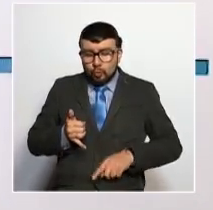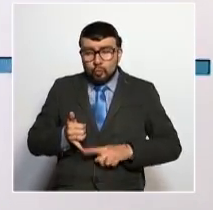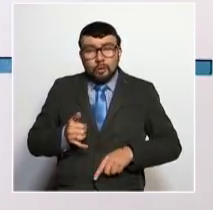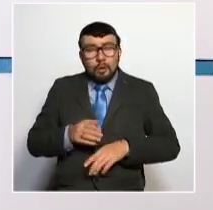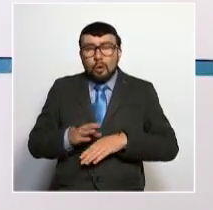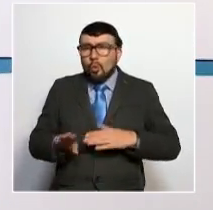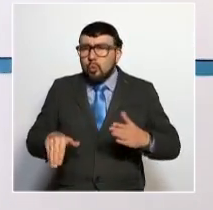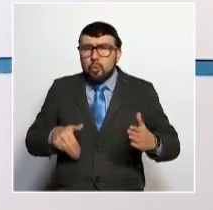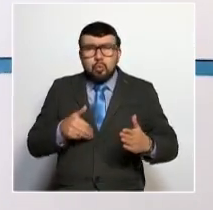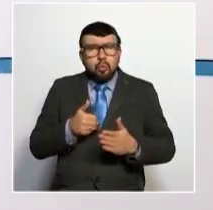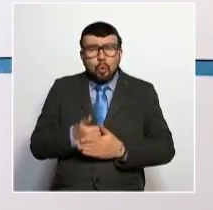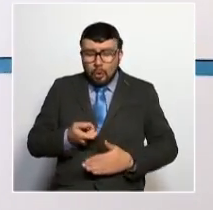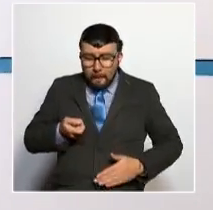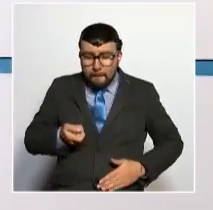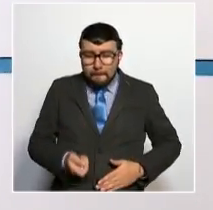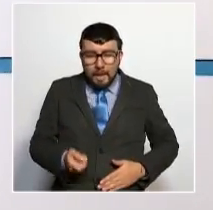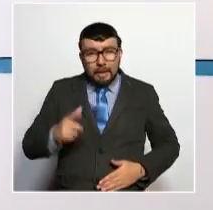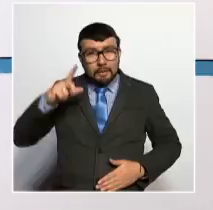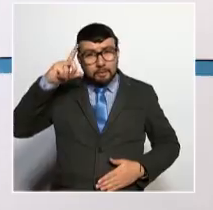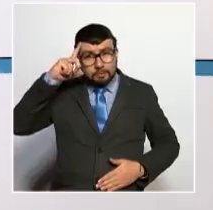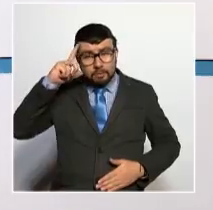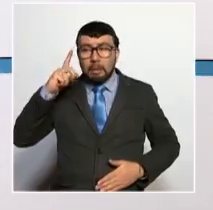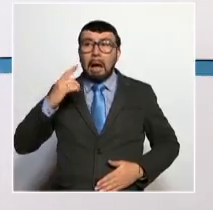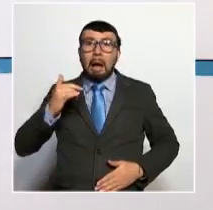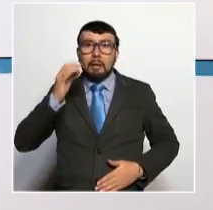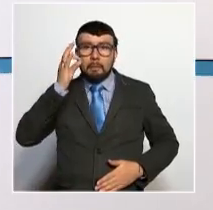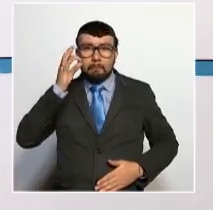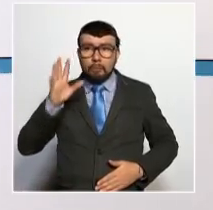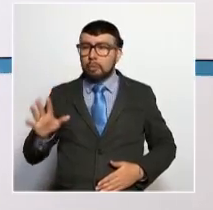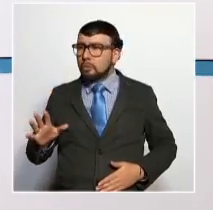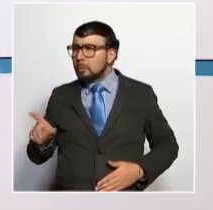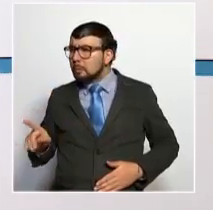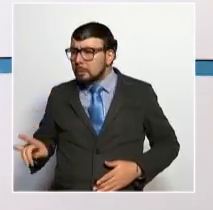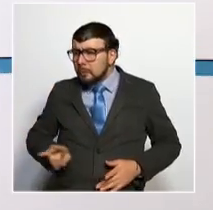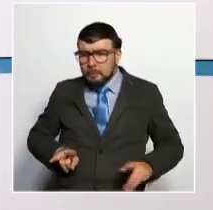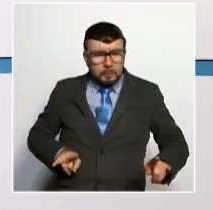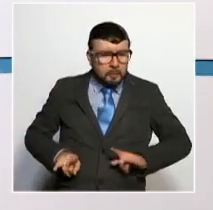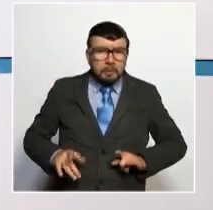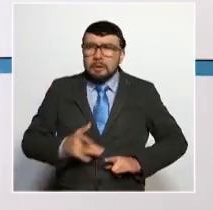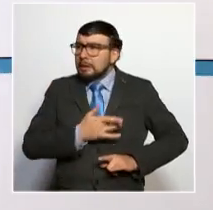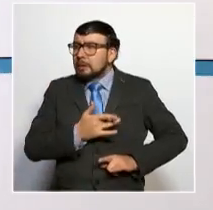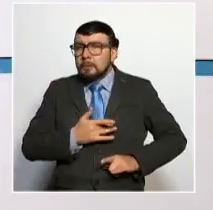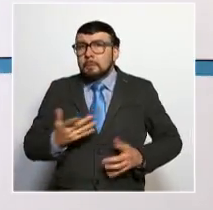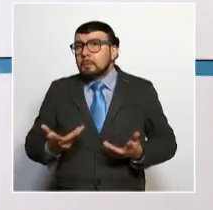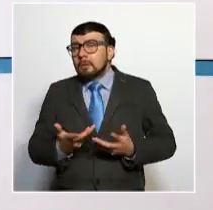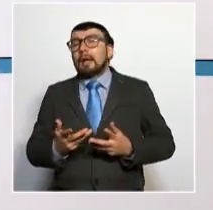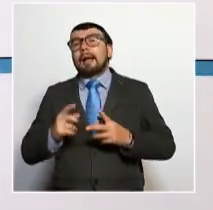por tanto muchos síntomas pueden estar asociados con cualquier otro órgano que se encuentre en esta área.